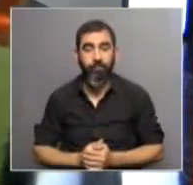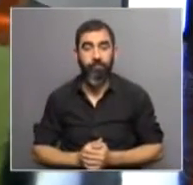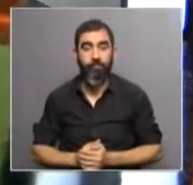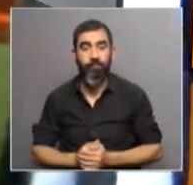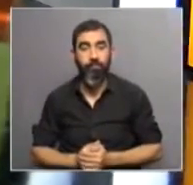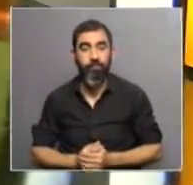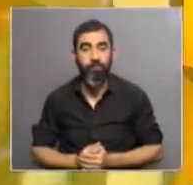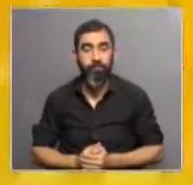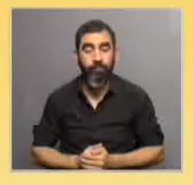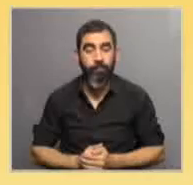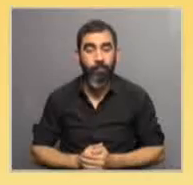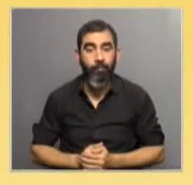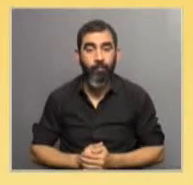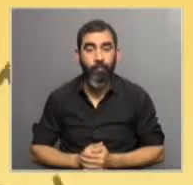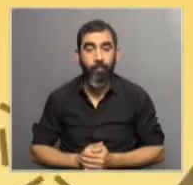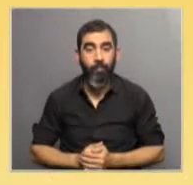informe.